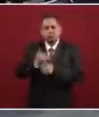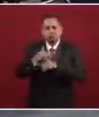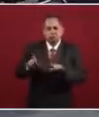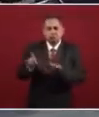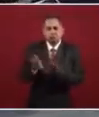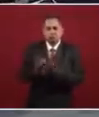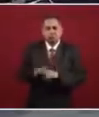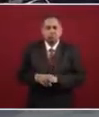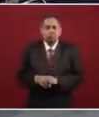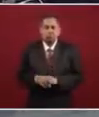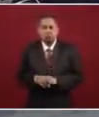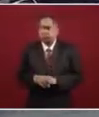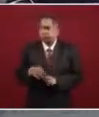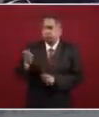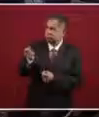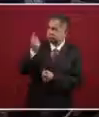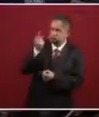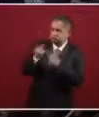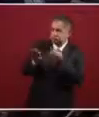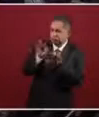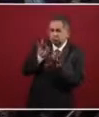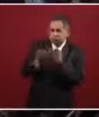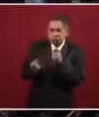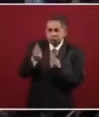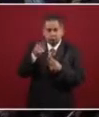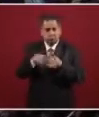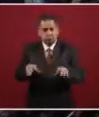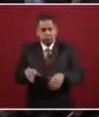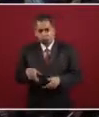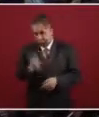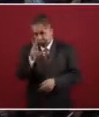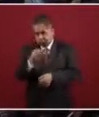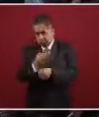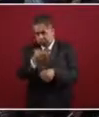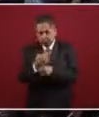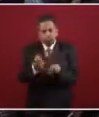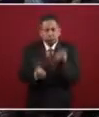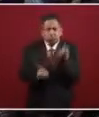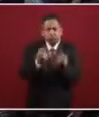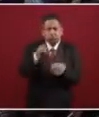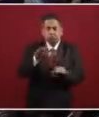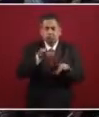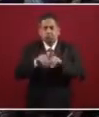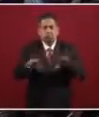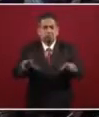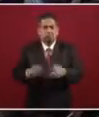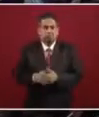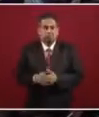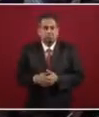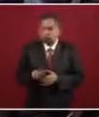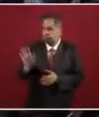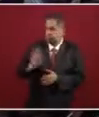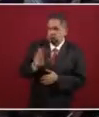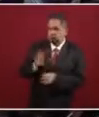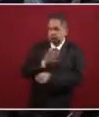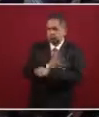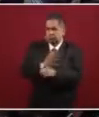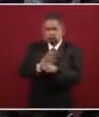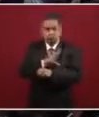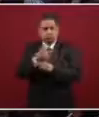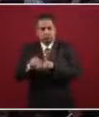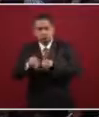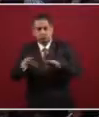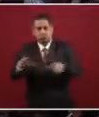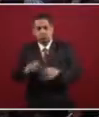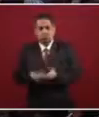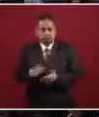Era información selectiva, ¿no? Sí. Creo que hoy también es selectiva, ¿no? No, se aquí informa, si te estamos no absolutamente de todo,